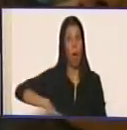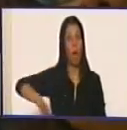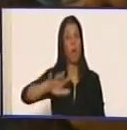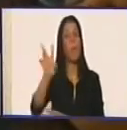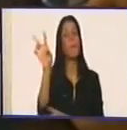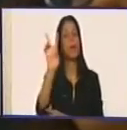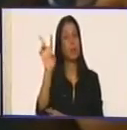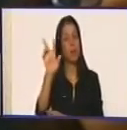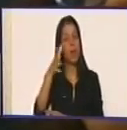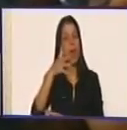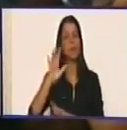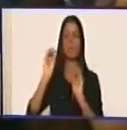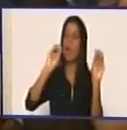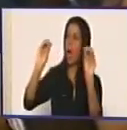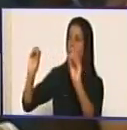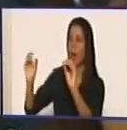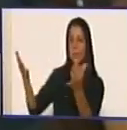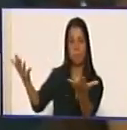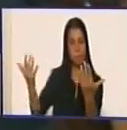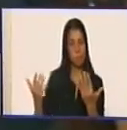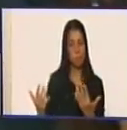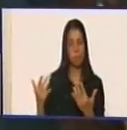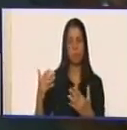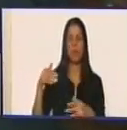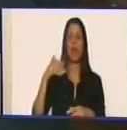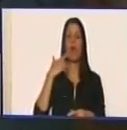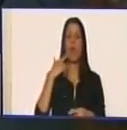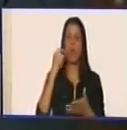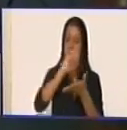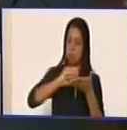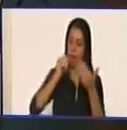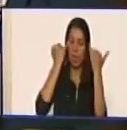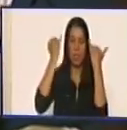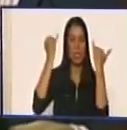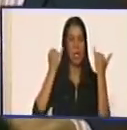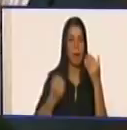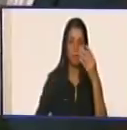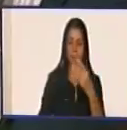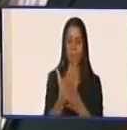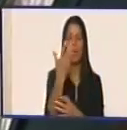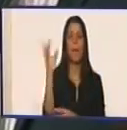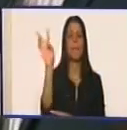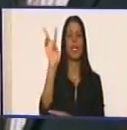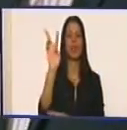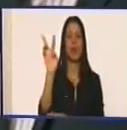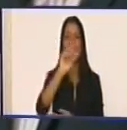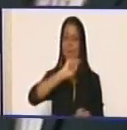pueblo venezolano, para refundar la República. Imagínense ustedes, bueno,